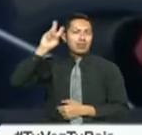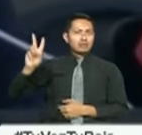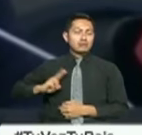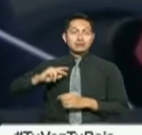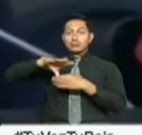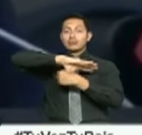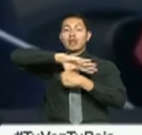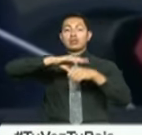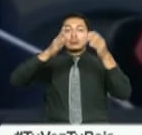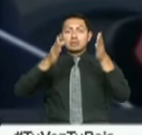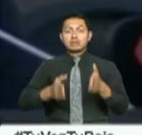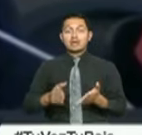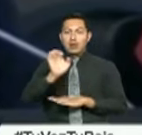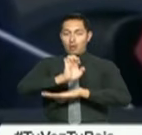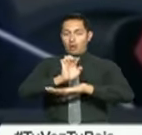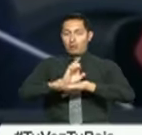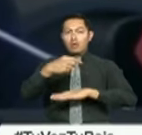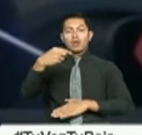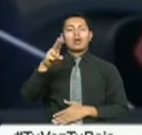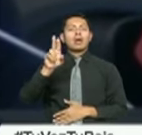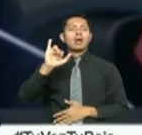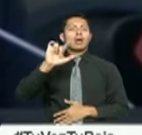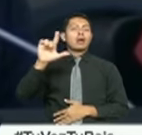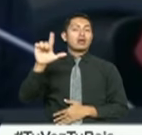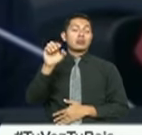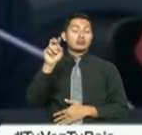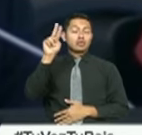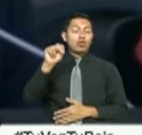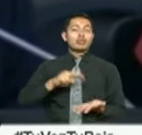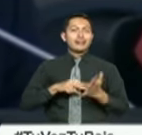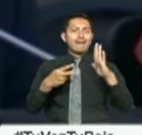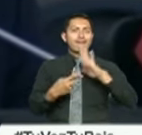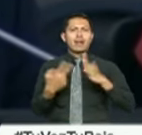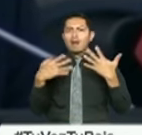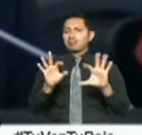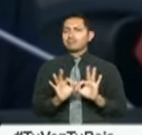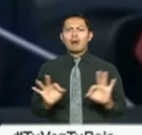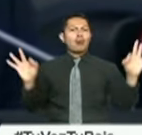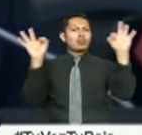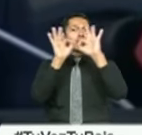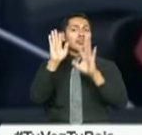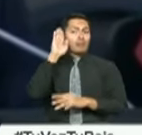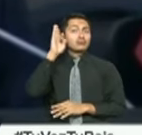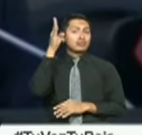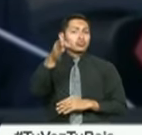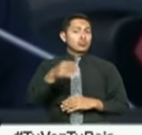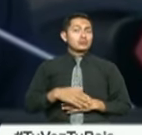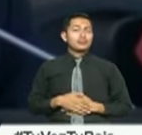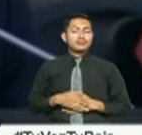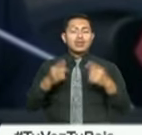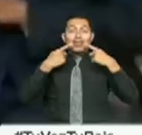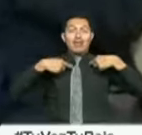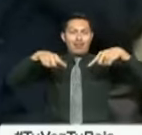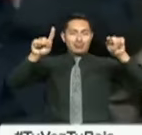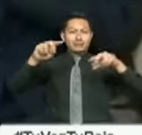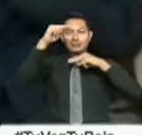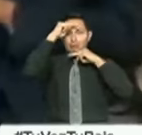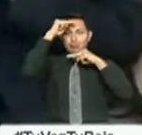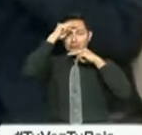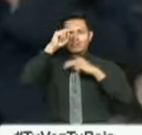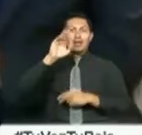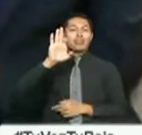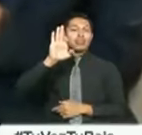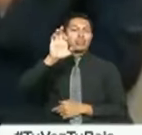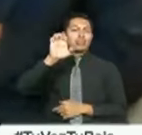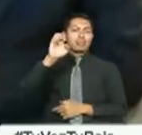Long, señaló que este movimiento está llamado a jugar un rol histórico en el futuro. En declaraciones para la cadena de noticias Telesur,